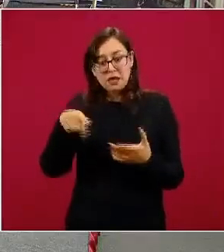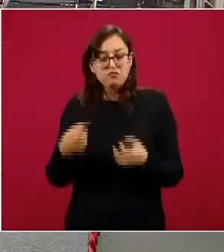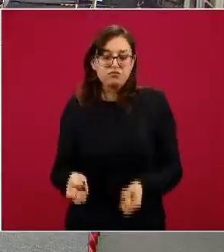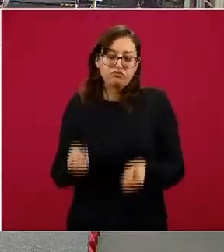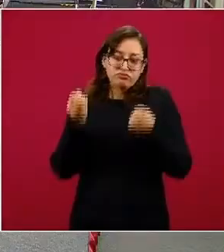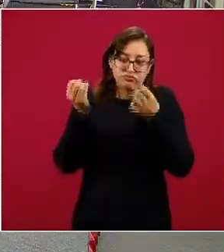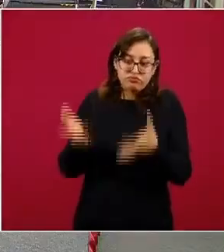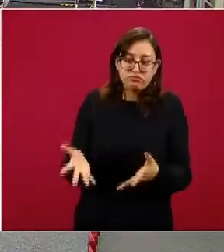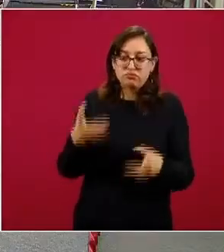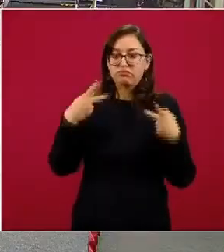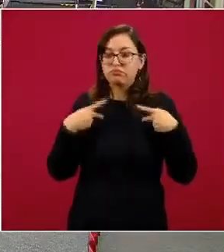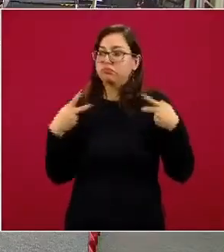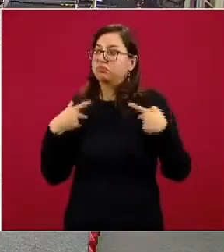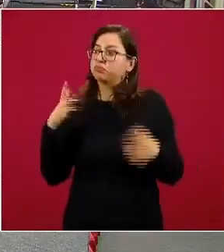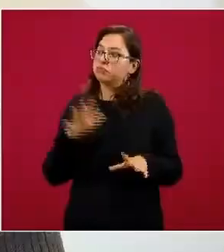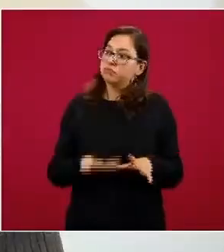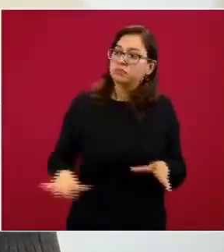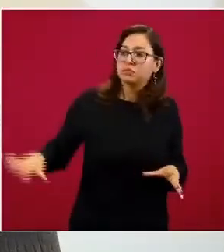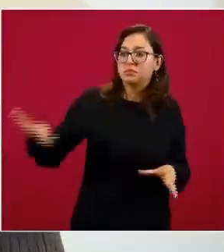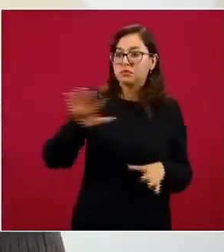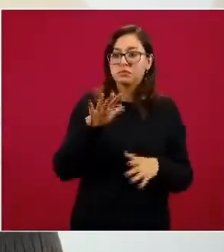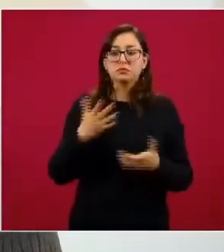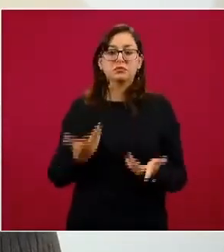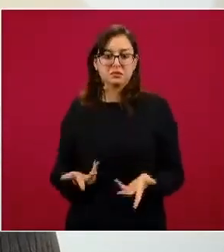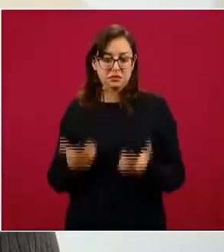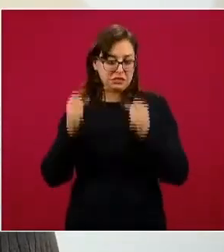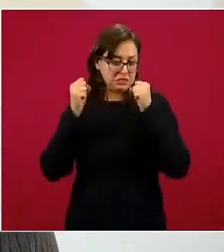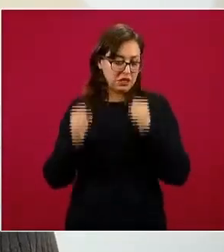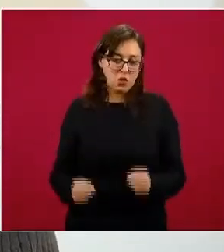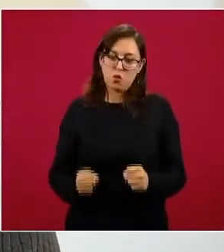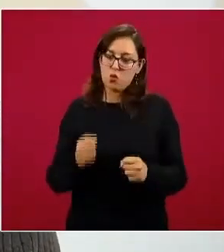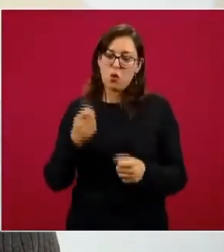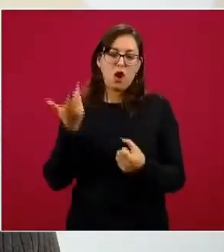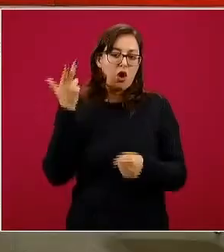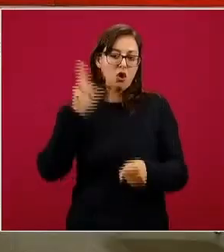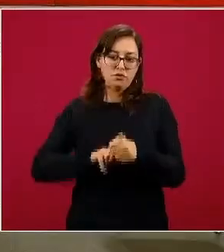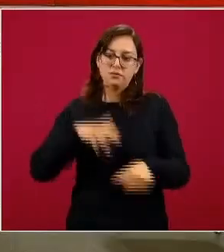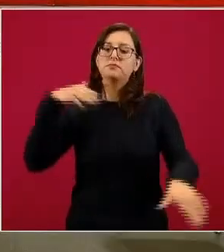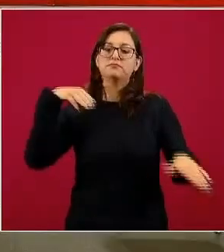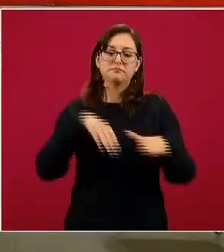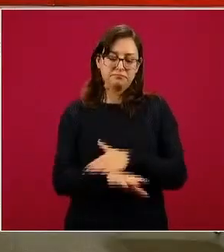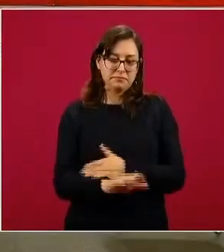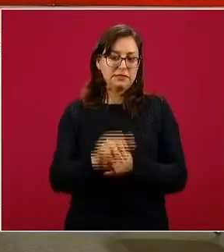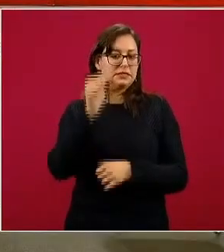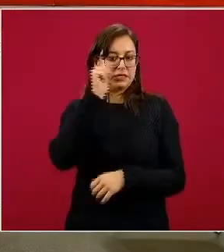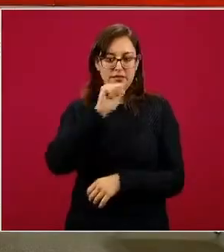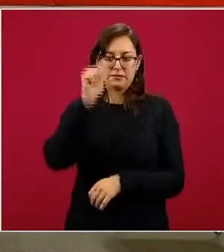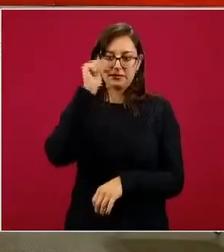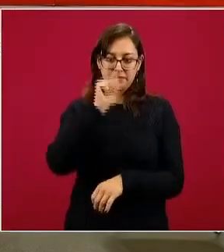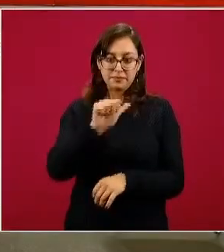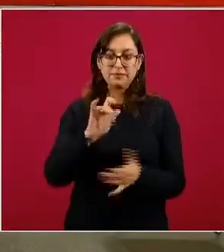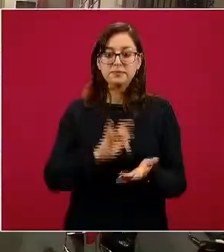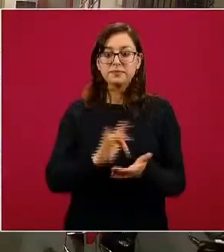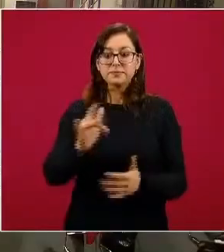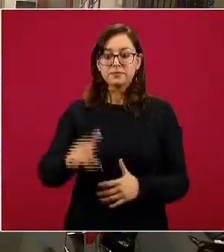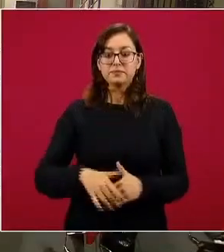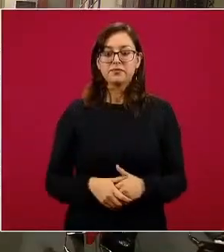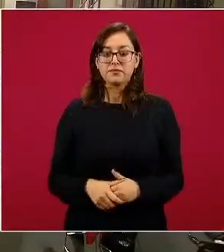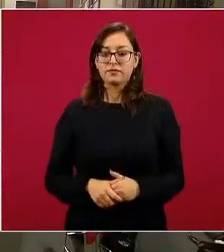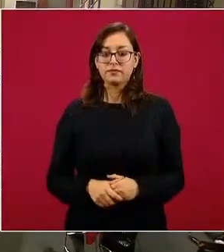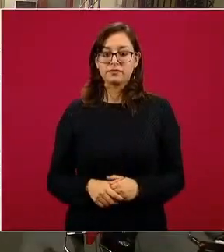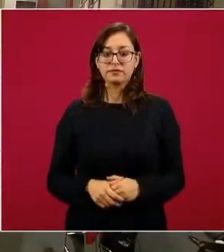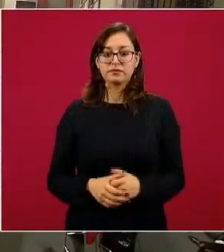para que la población en las entidades tenga siempre asegurado el acceso a una cama de hospital. Gracias.